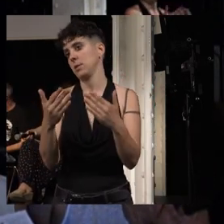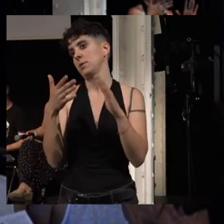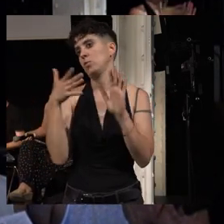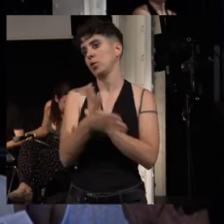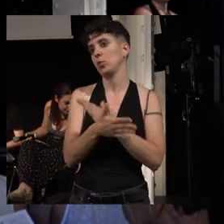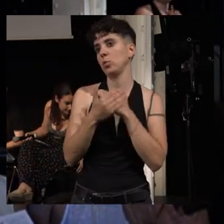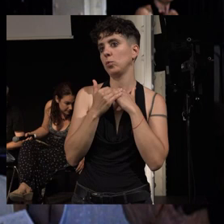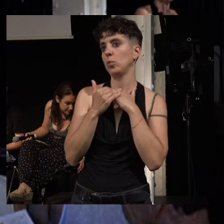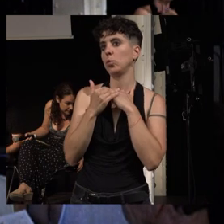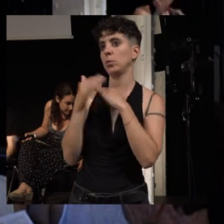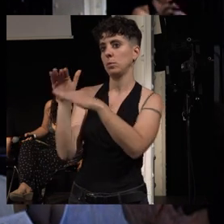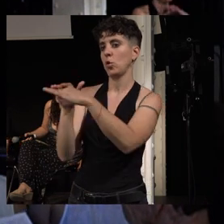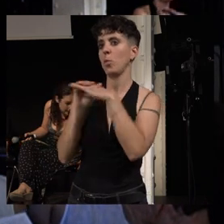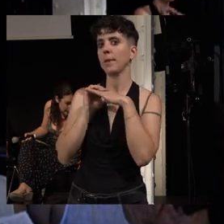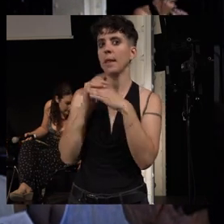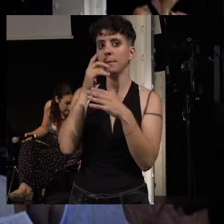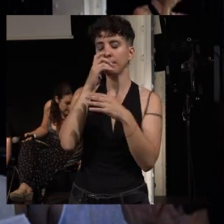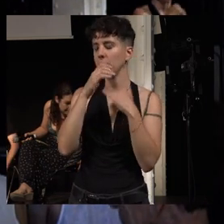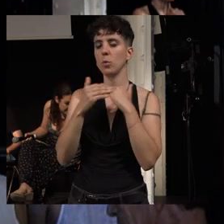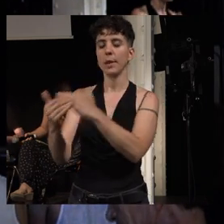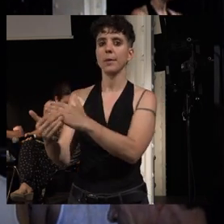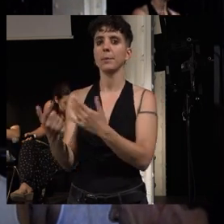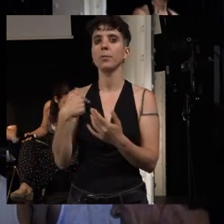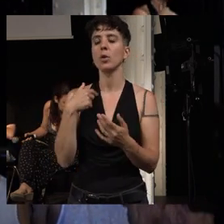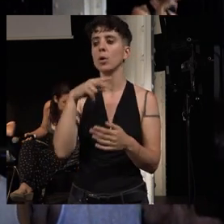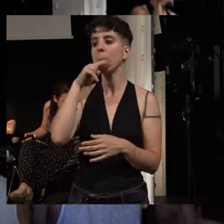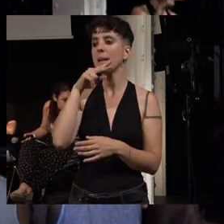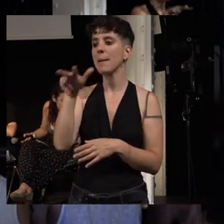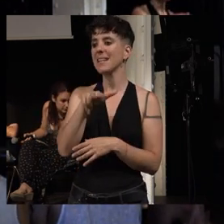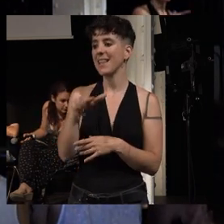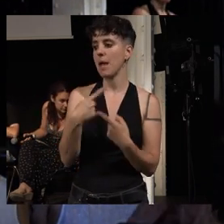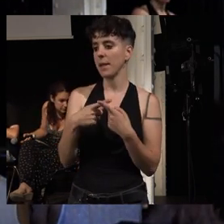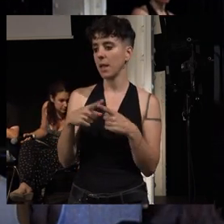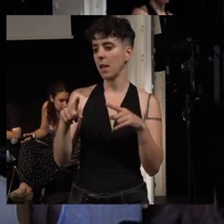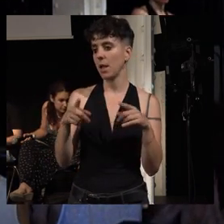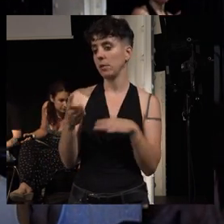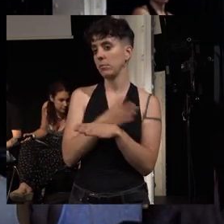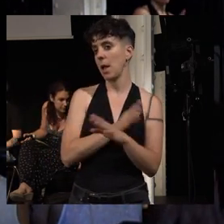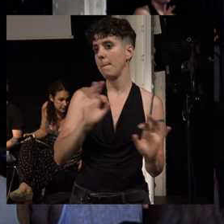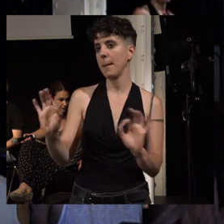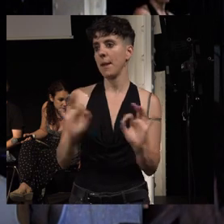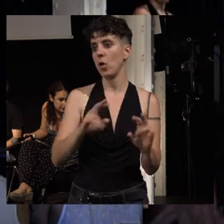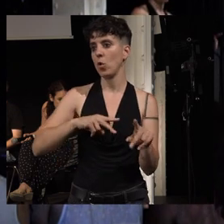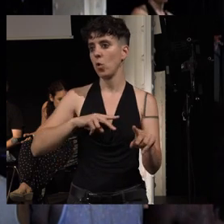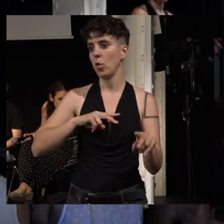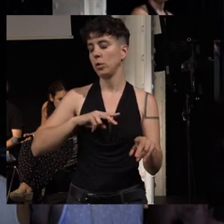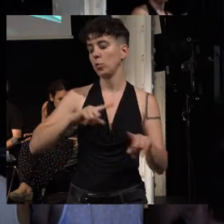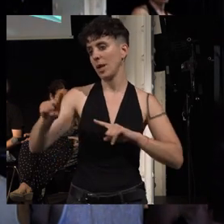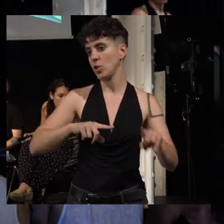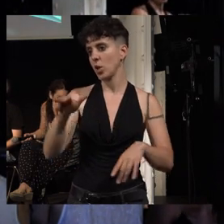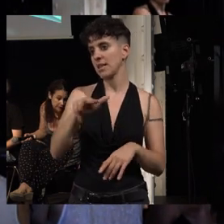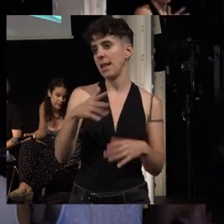per haver-me convidat a parlar en castellà, perquè havia preparat l'organització en castellà i penso que la major part del públic també ho entenc,